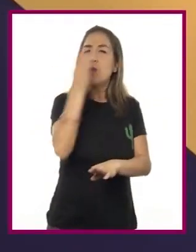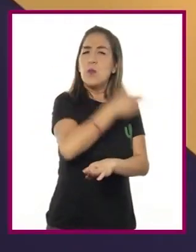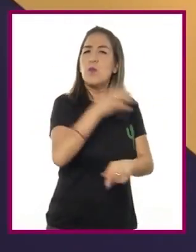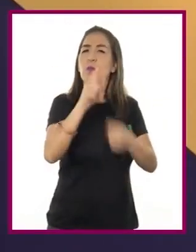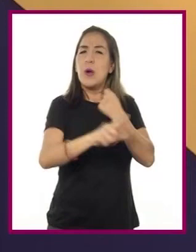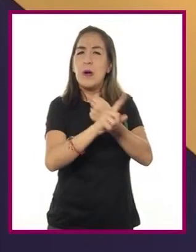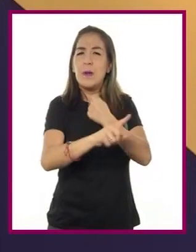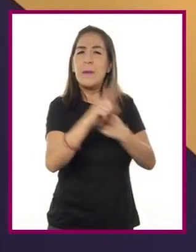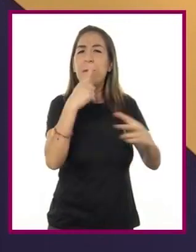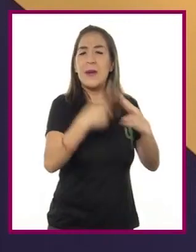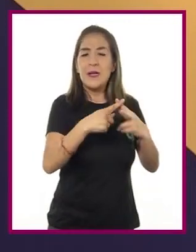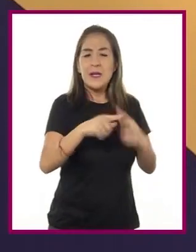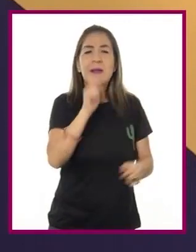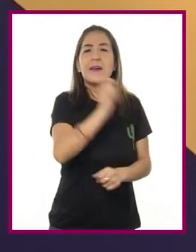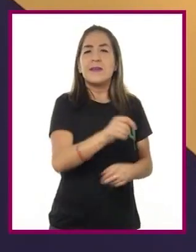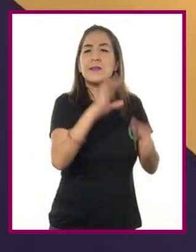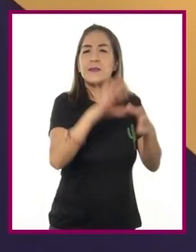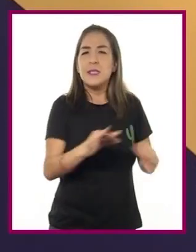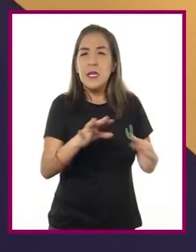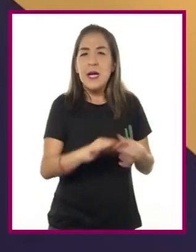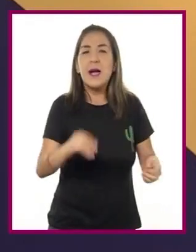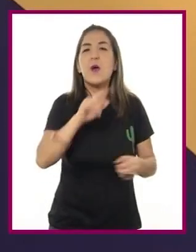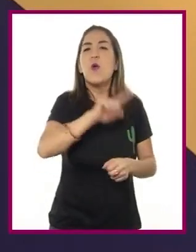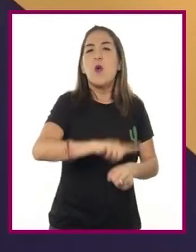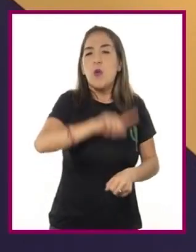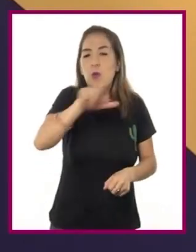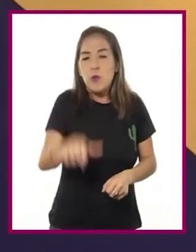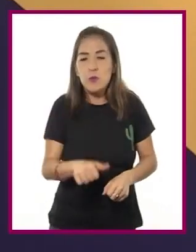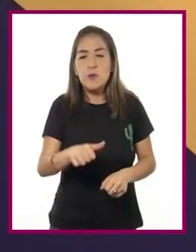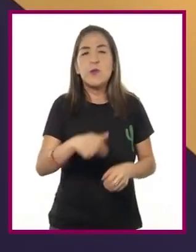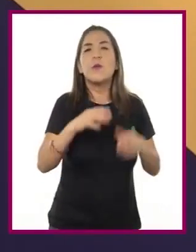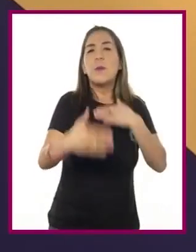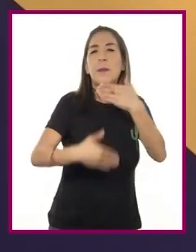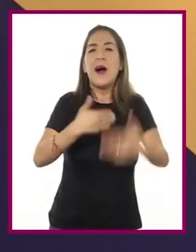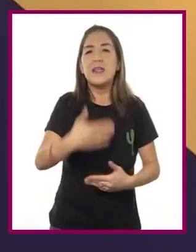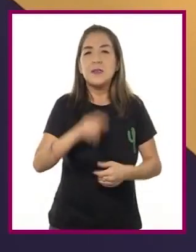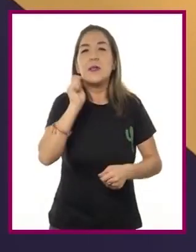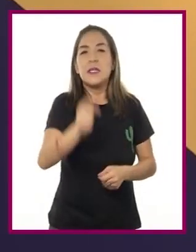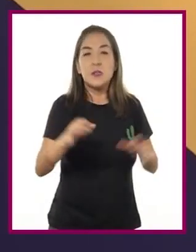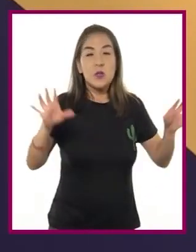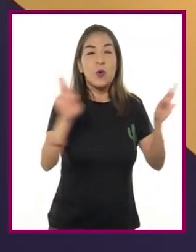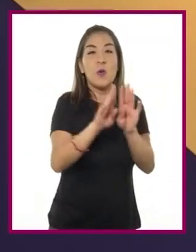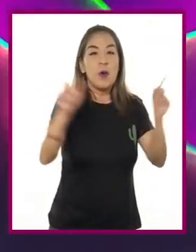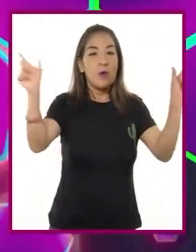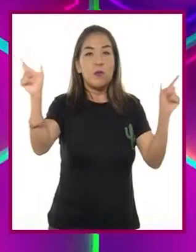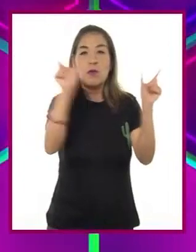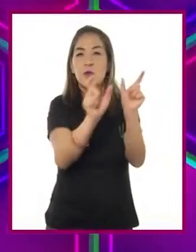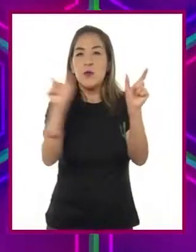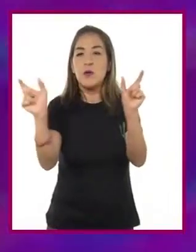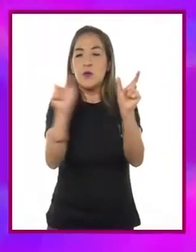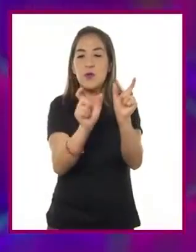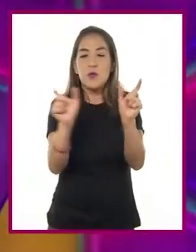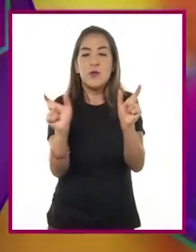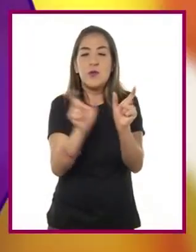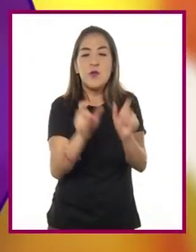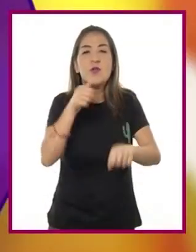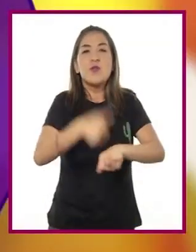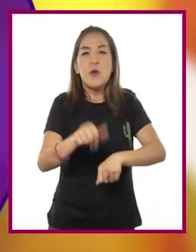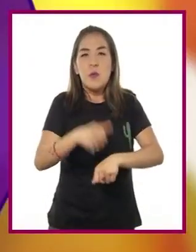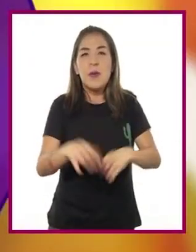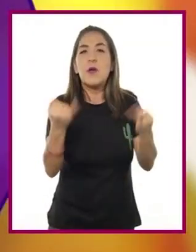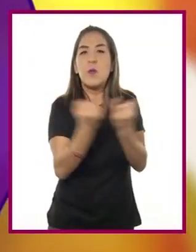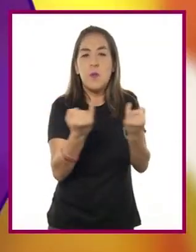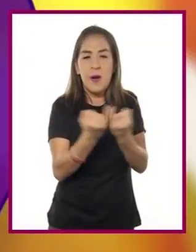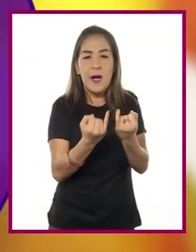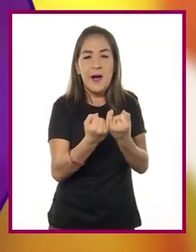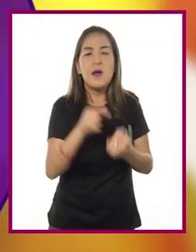anterior, después de plantear la ecuación, el siguiente paso que realizamos fue agrupar los términos semejantes, ¿cierto? Así es, Leslie.